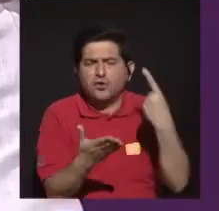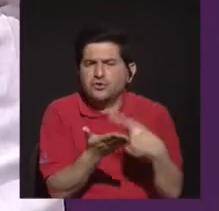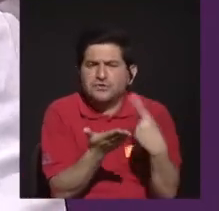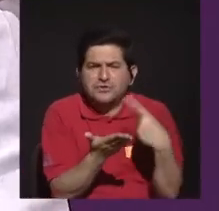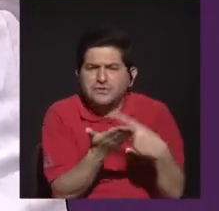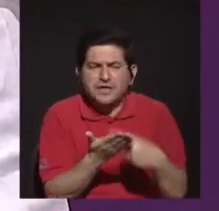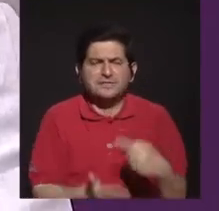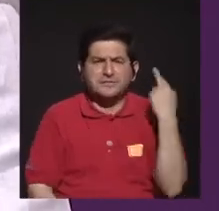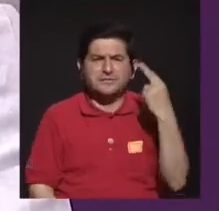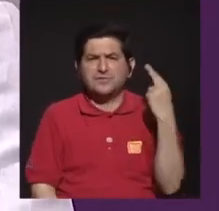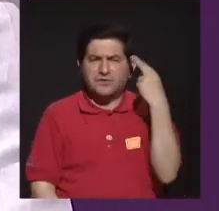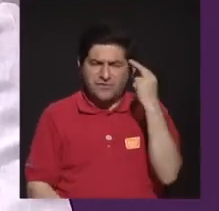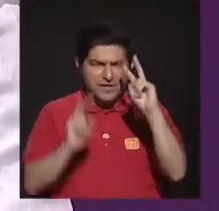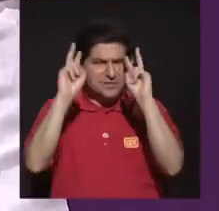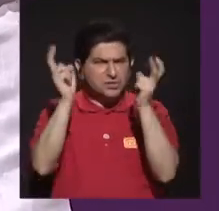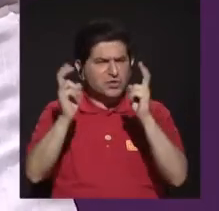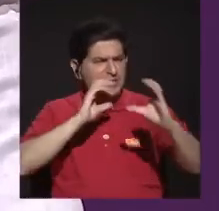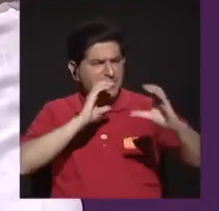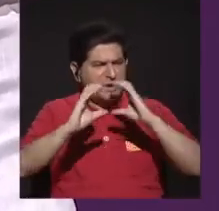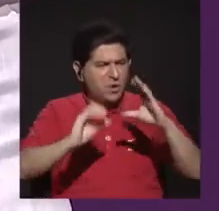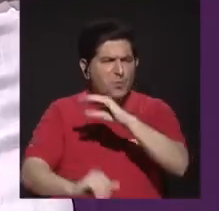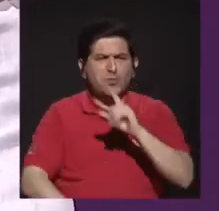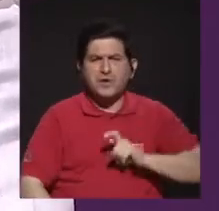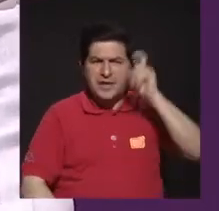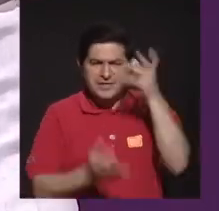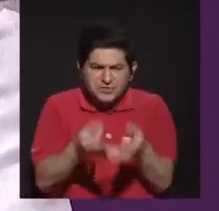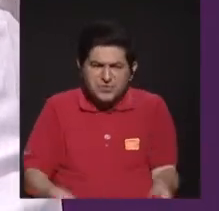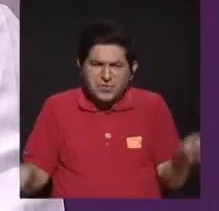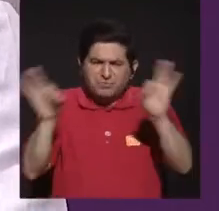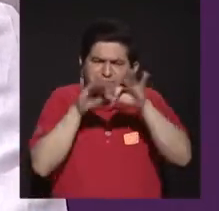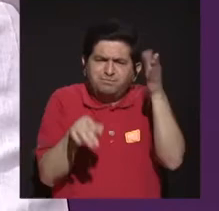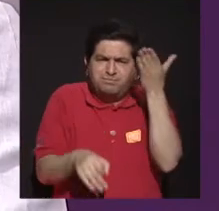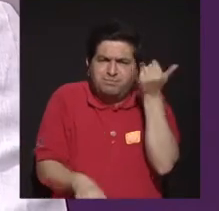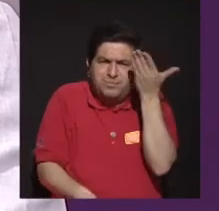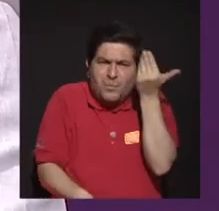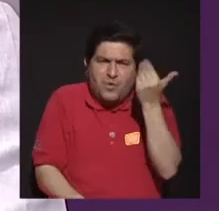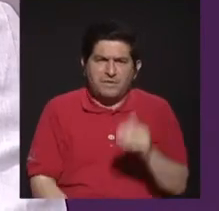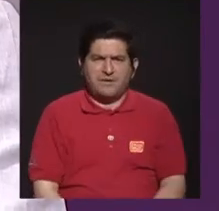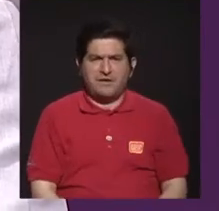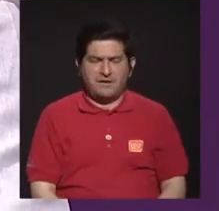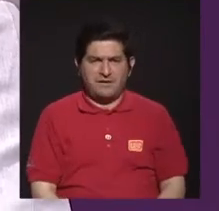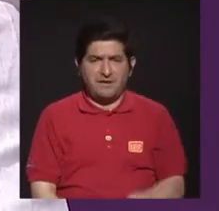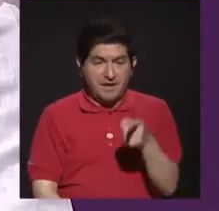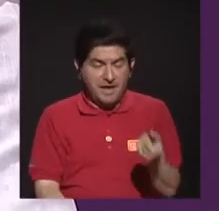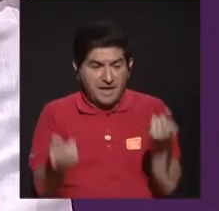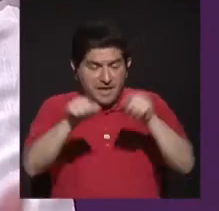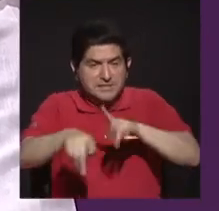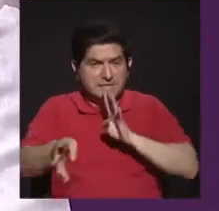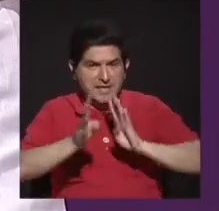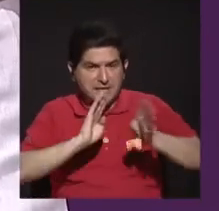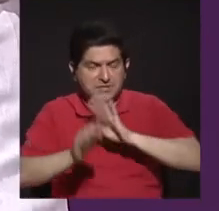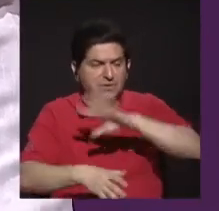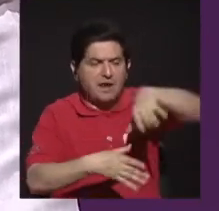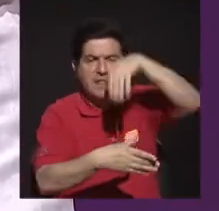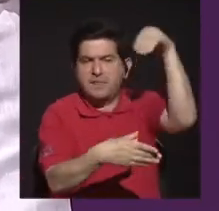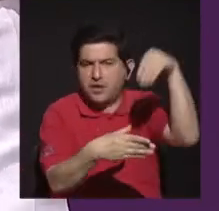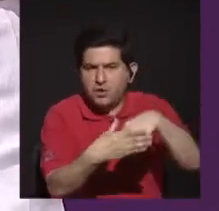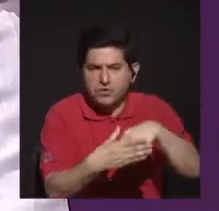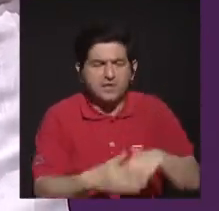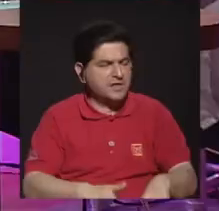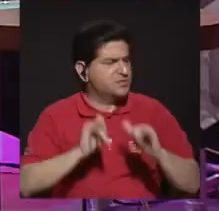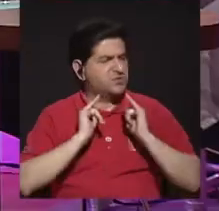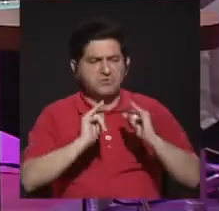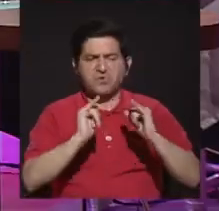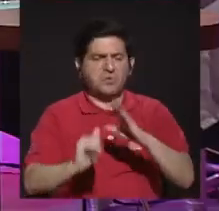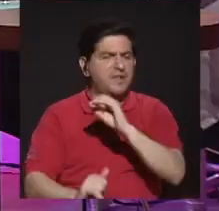un poco de por qué este tema de comunicación y género es importante. Y para eso vamos a hablar un poco del contexto de la